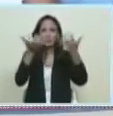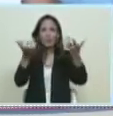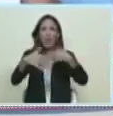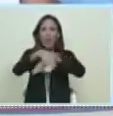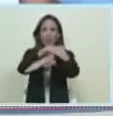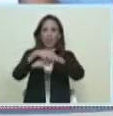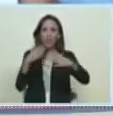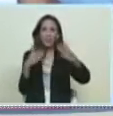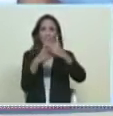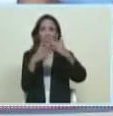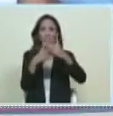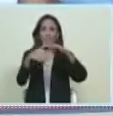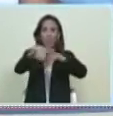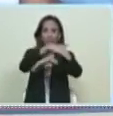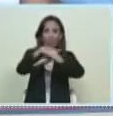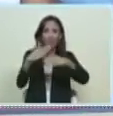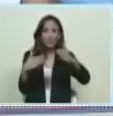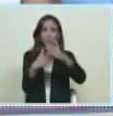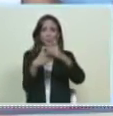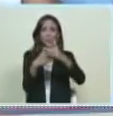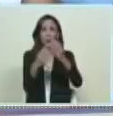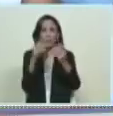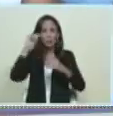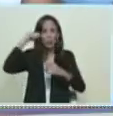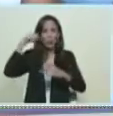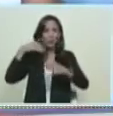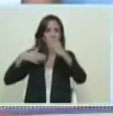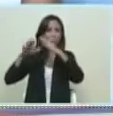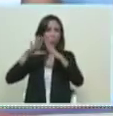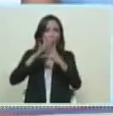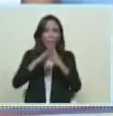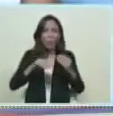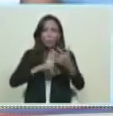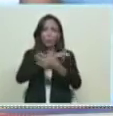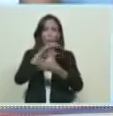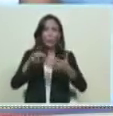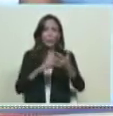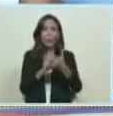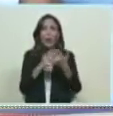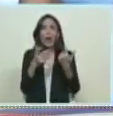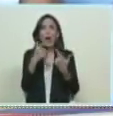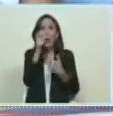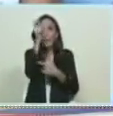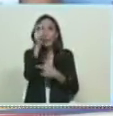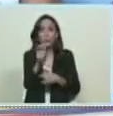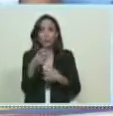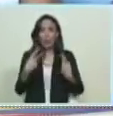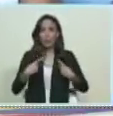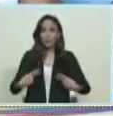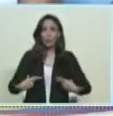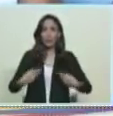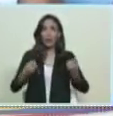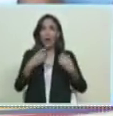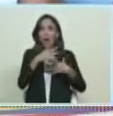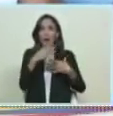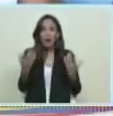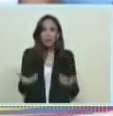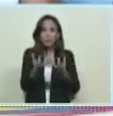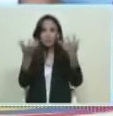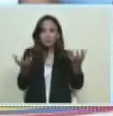los trancazos? ¿Se acuerdan los trancazos? ¿Se acuerdan cómo quemaron gente viva solo por su color de piel?